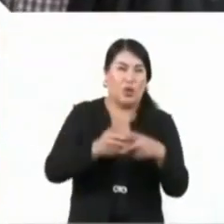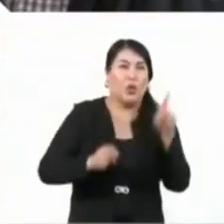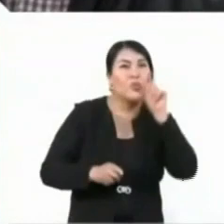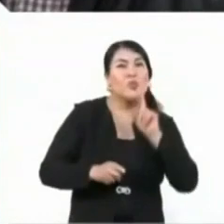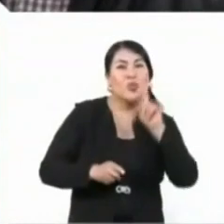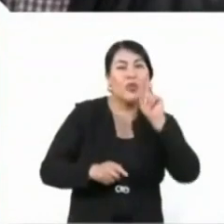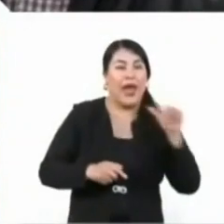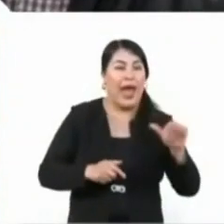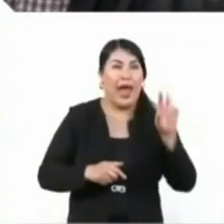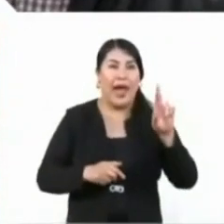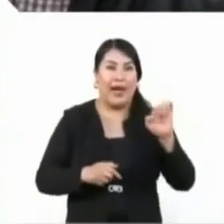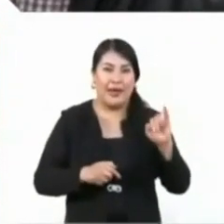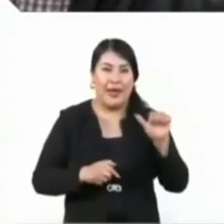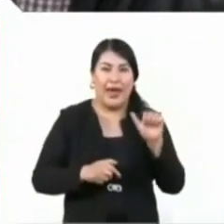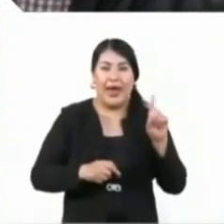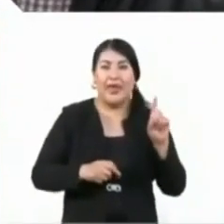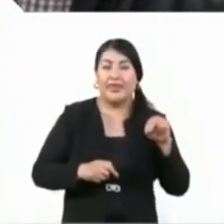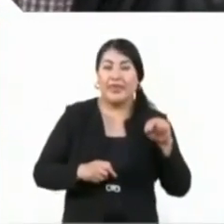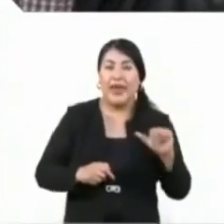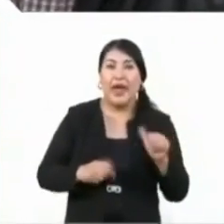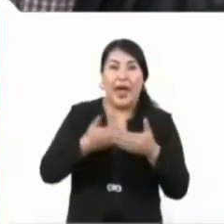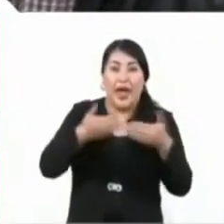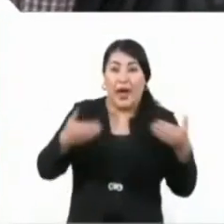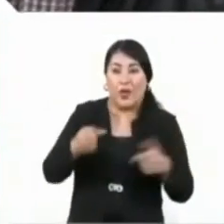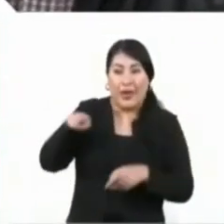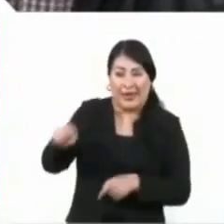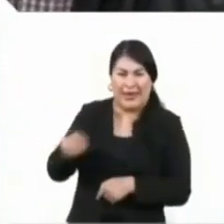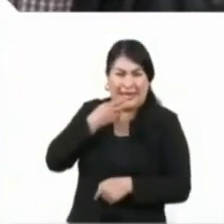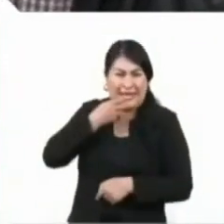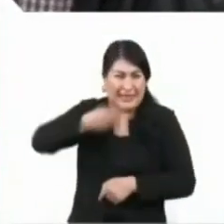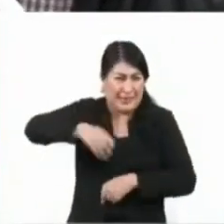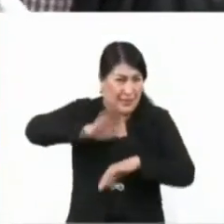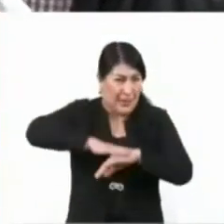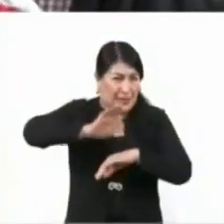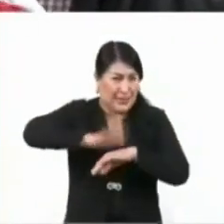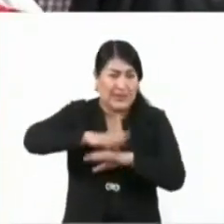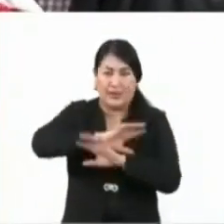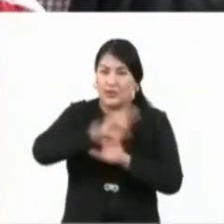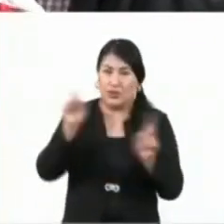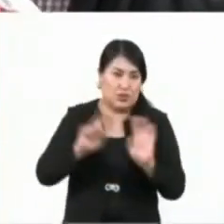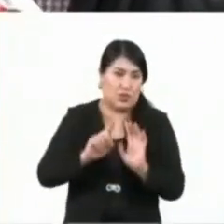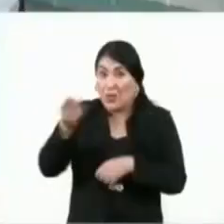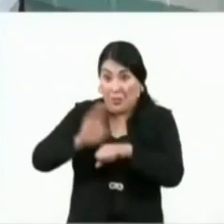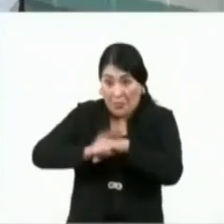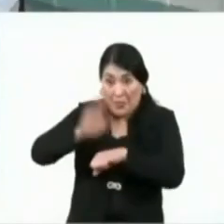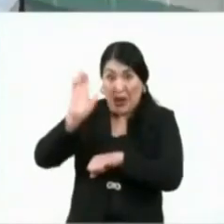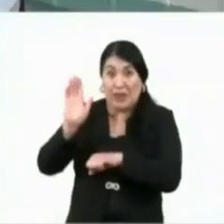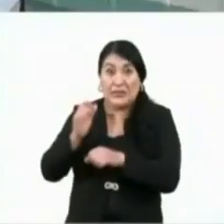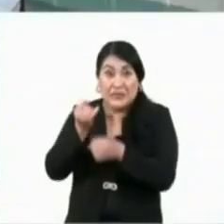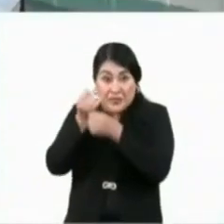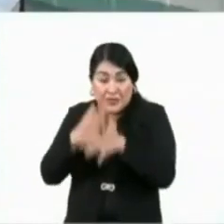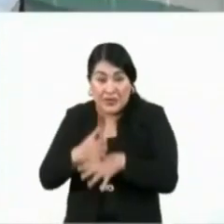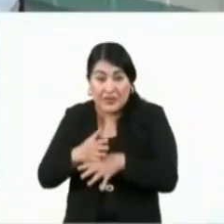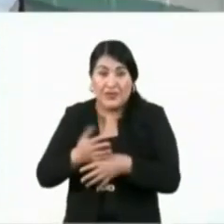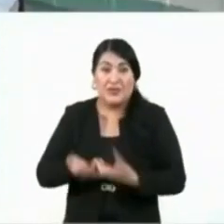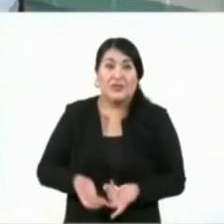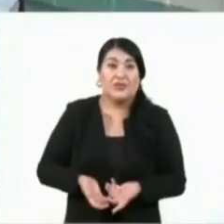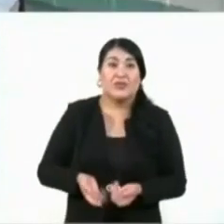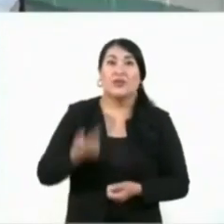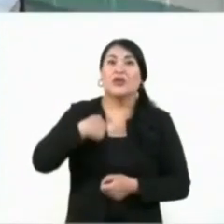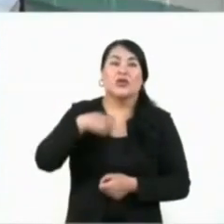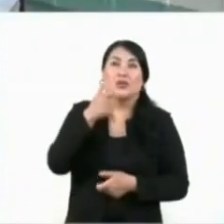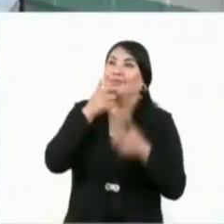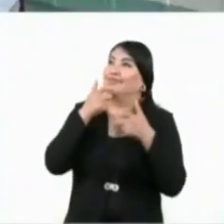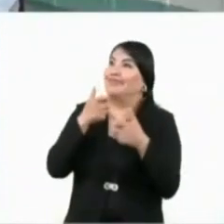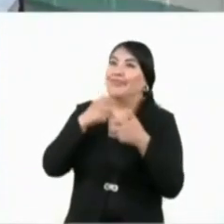Morelos a que ya no haga ninguna declaración porque entorpecen las investigaciones. ¿Están vinculados? Digo, me río por el fiscal de Morelos,